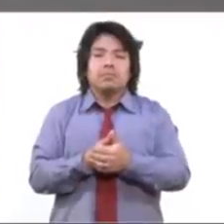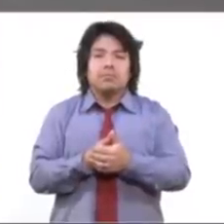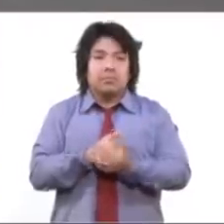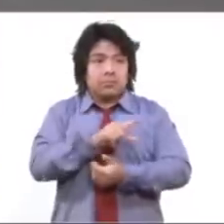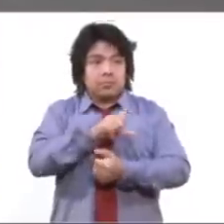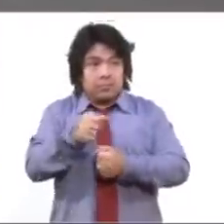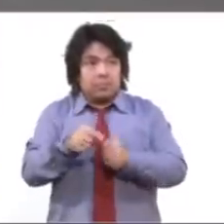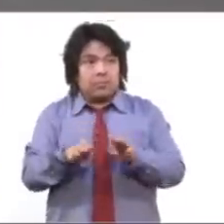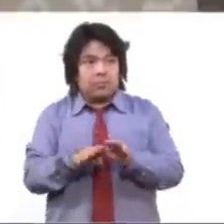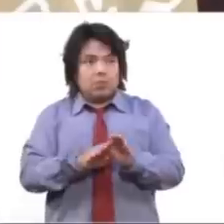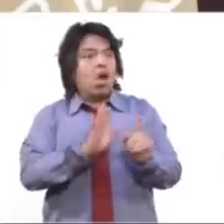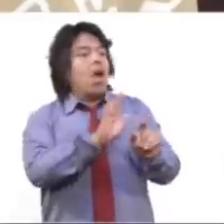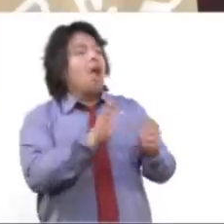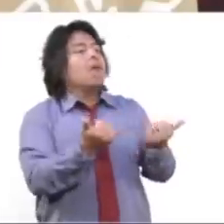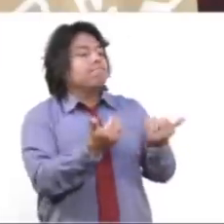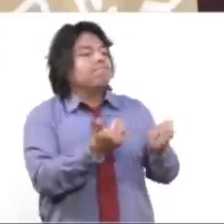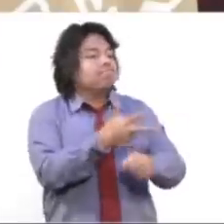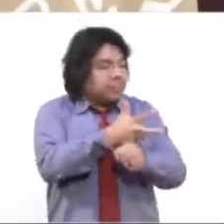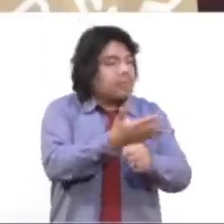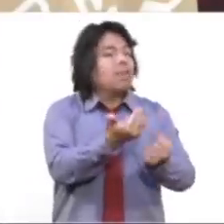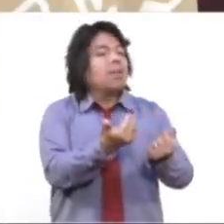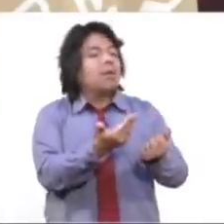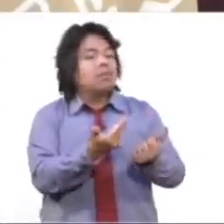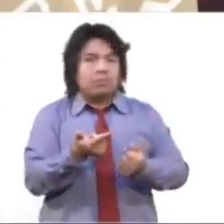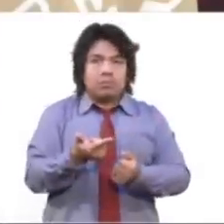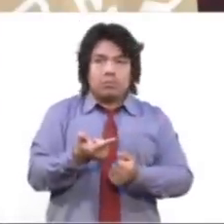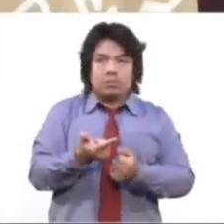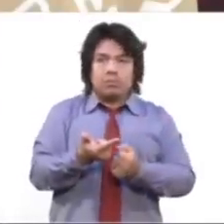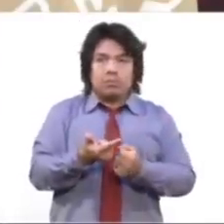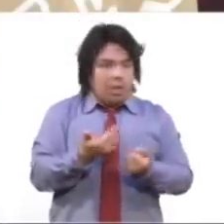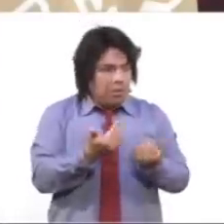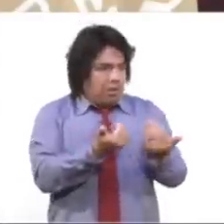Y de forma intimidatoria piden las cámaras a quien está ahí.